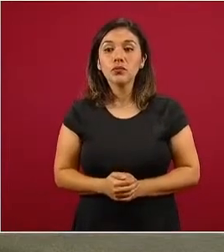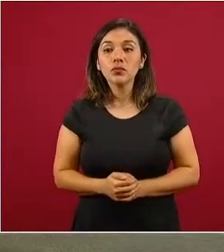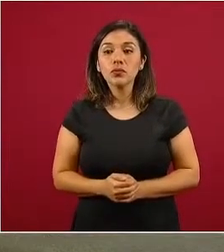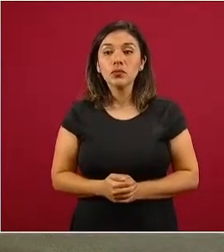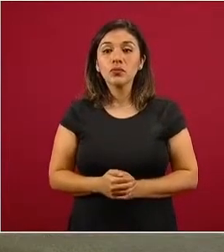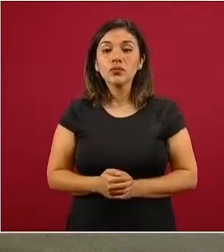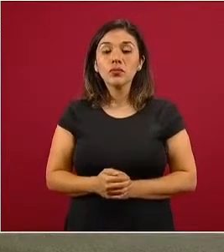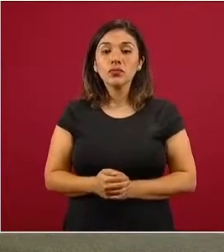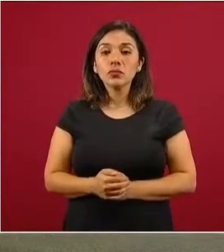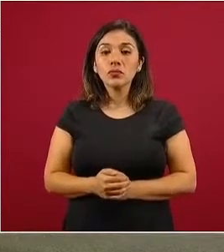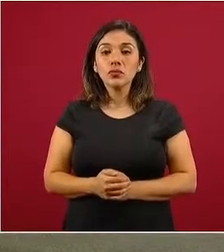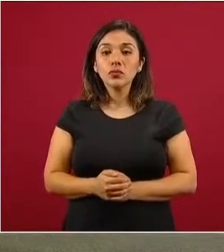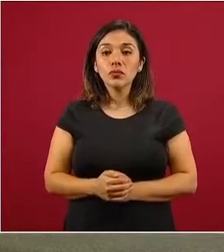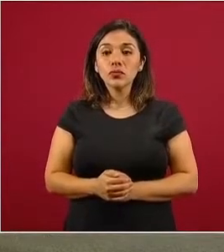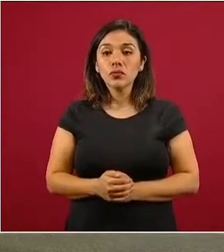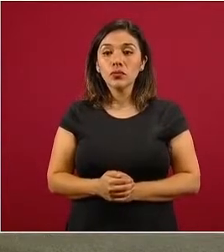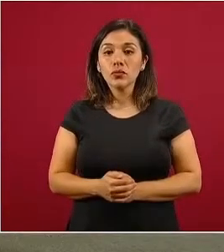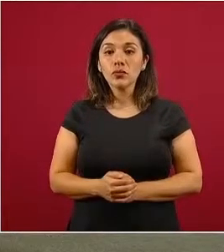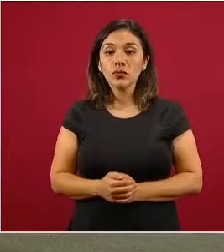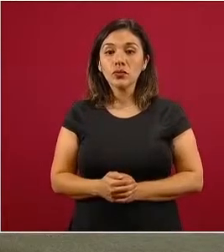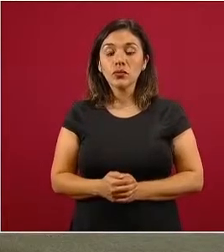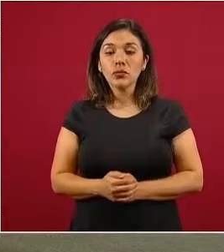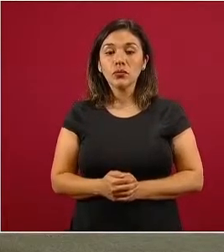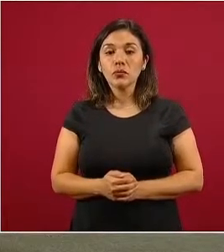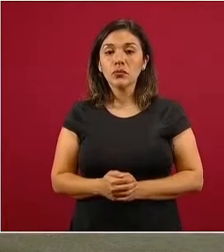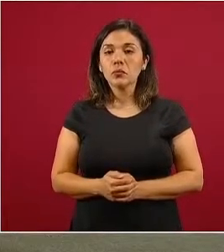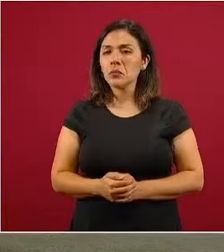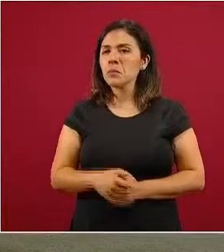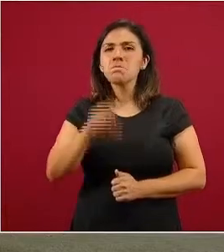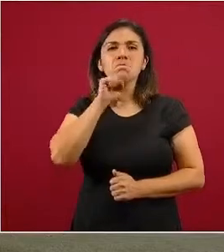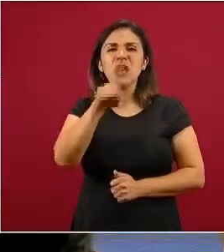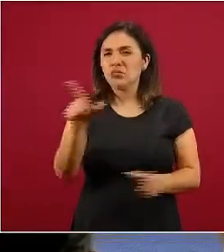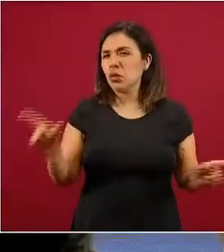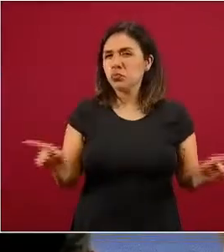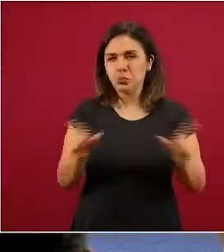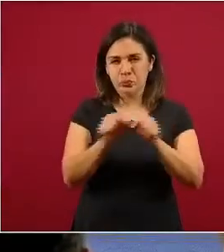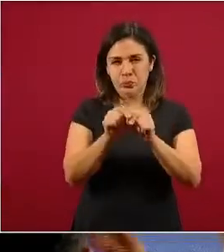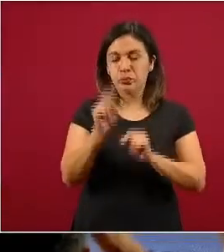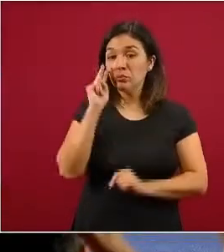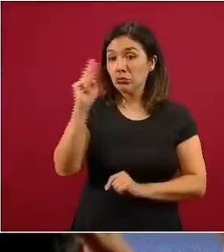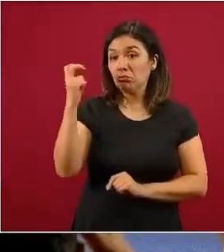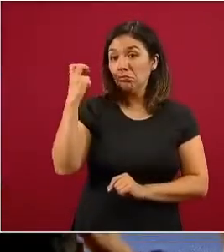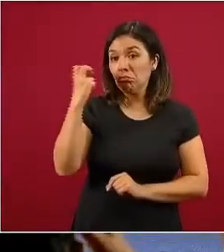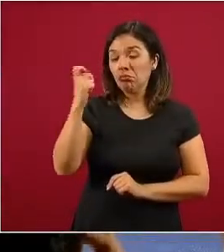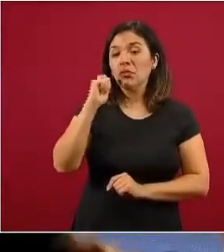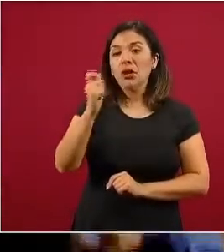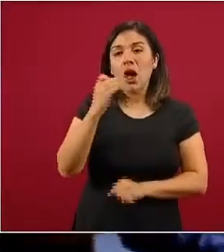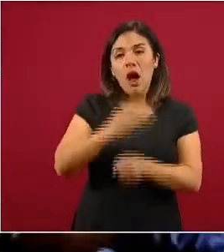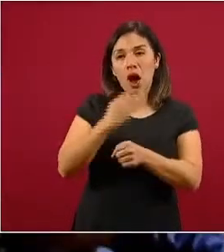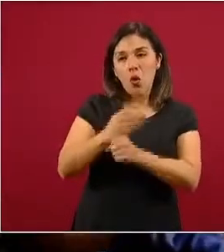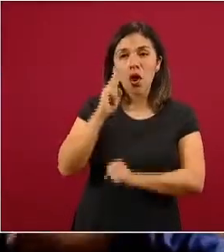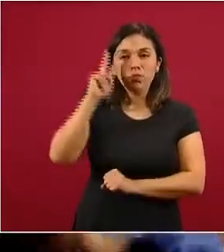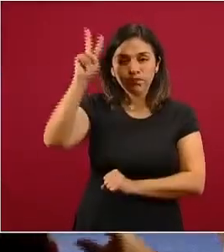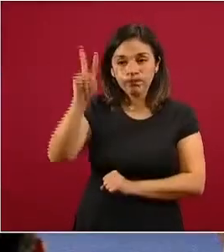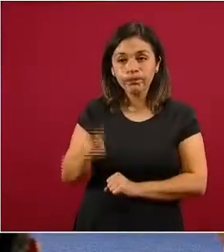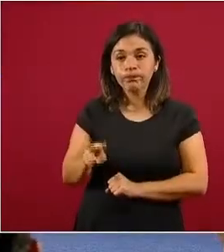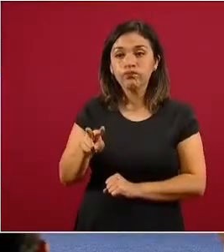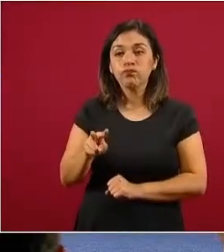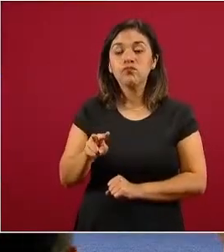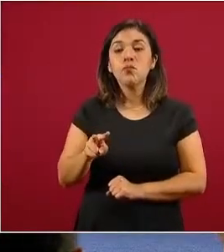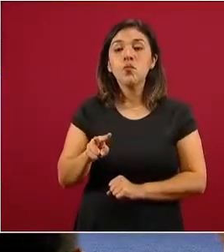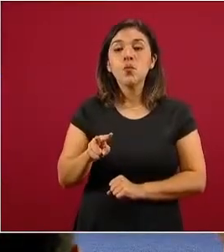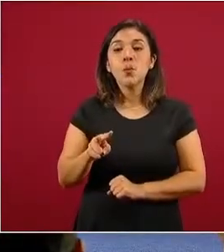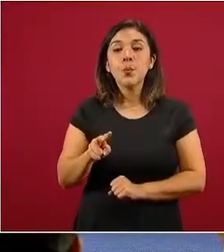122.765 muertes de exceso, lo que representa es un 59% de lo esperado, casi un 60% de lo